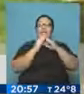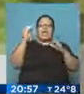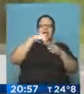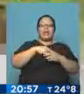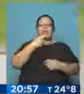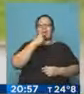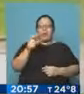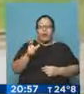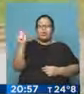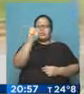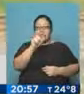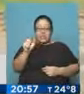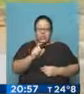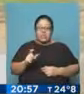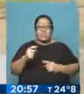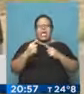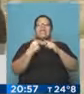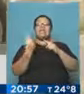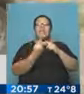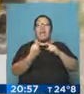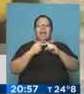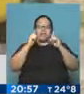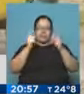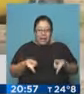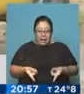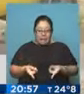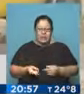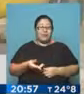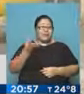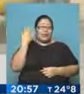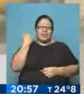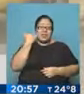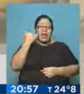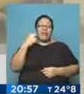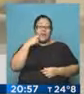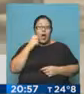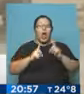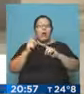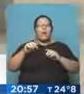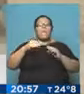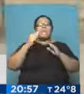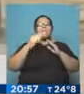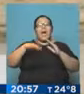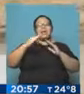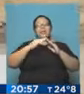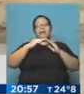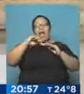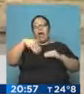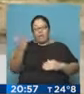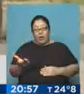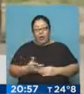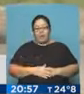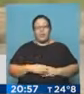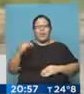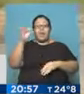los aerosoles, hasta los viejos espirales que en realidad ya hoy están en desuso y algunos se utilizan para el aire libre. El Aedes aegypti, este